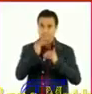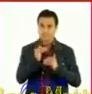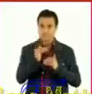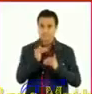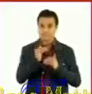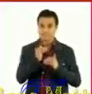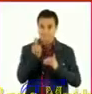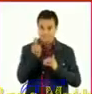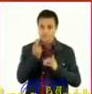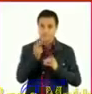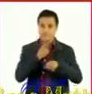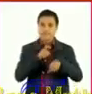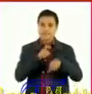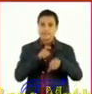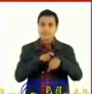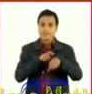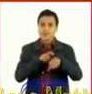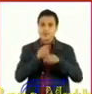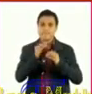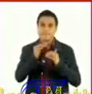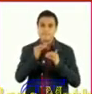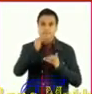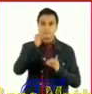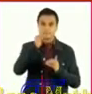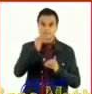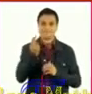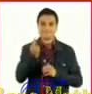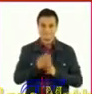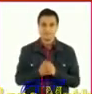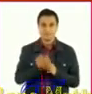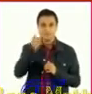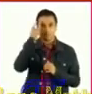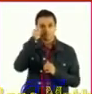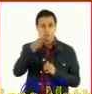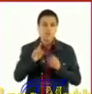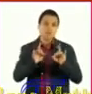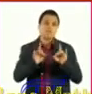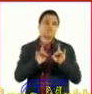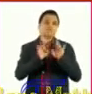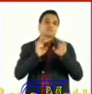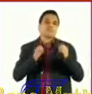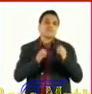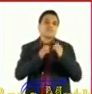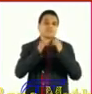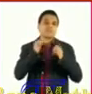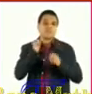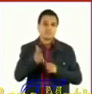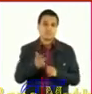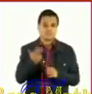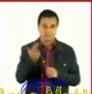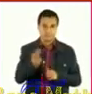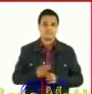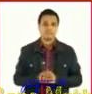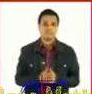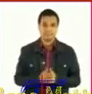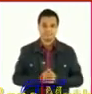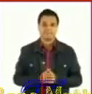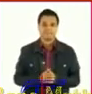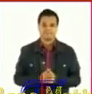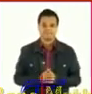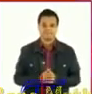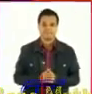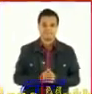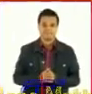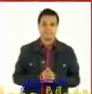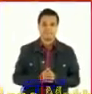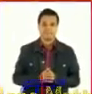dejemos un poco holgados los tiempos cuando es posible, previniendo cualquier imprevisto que retrase o nos retrase por alguna